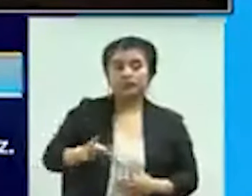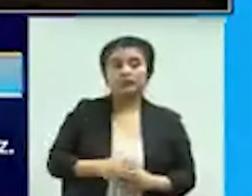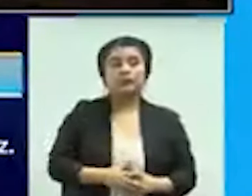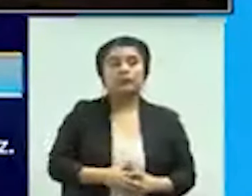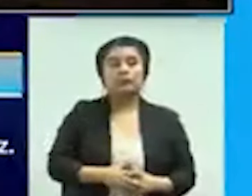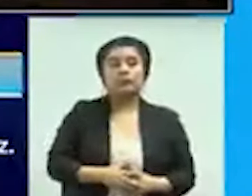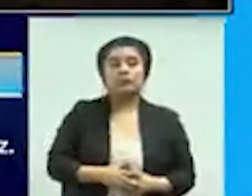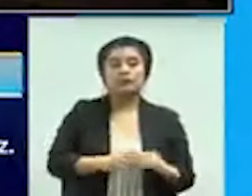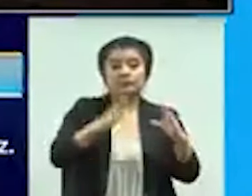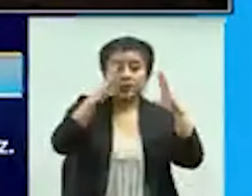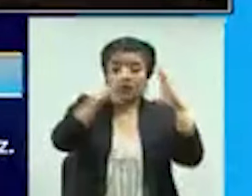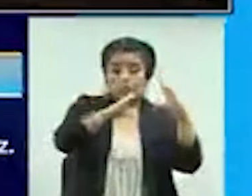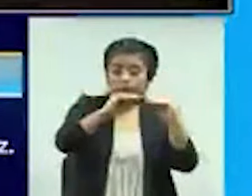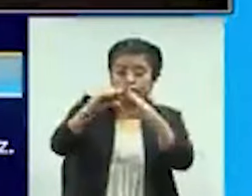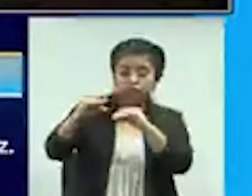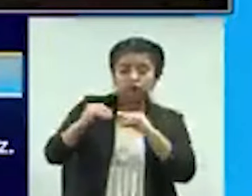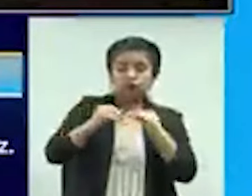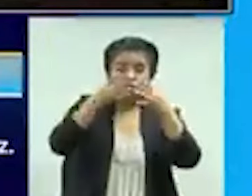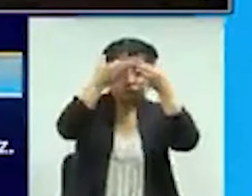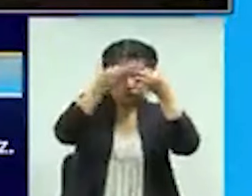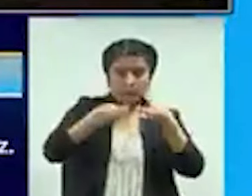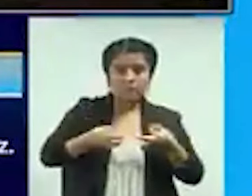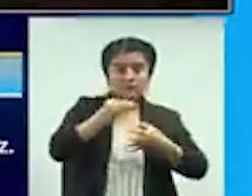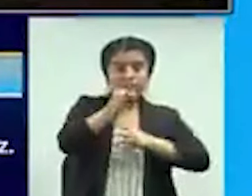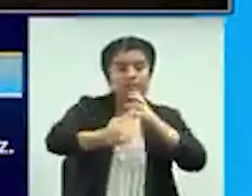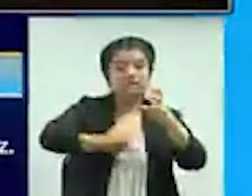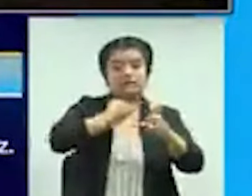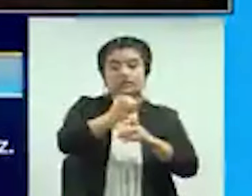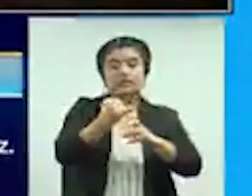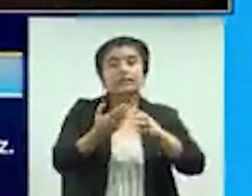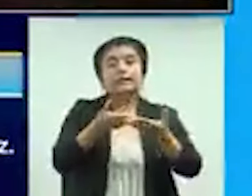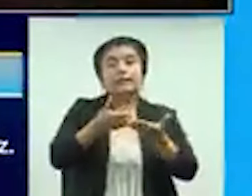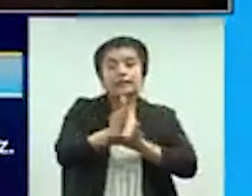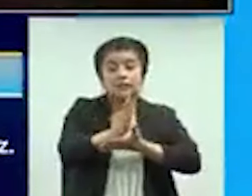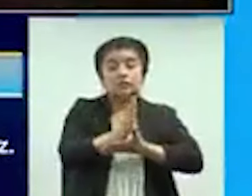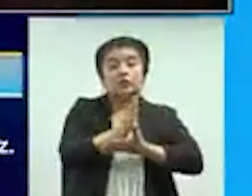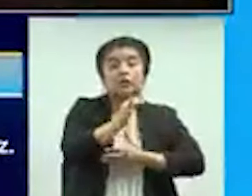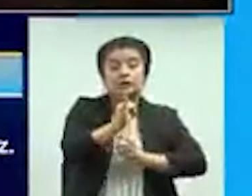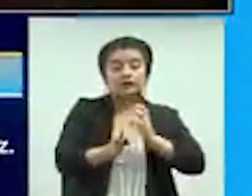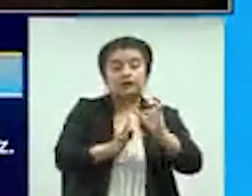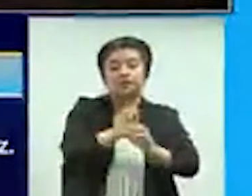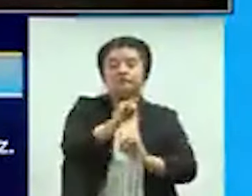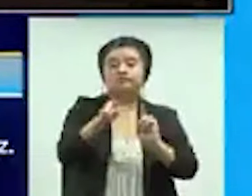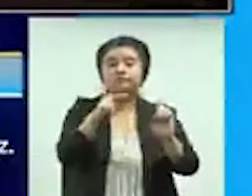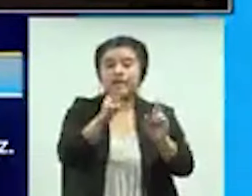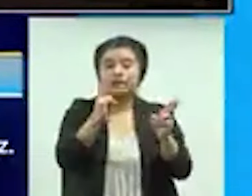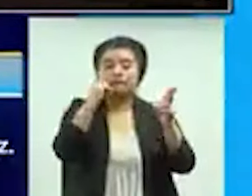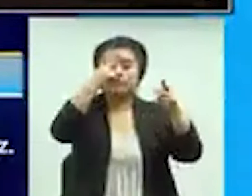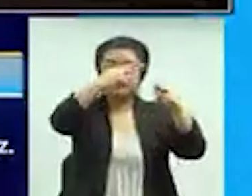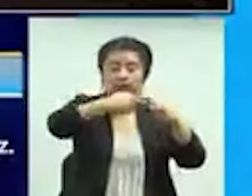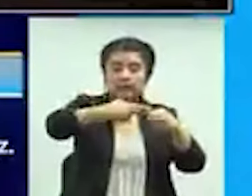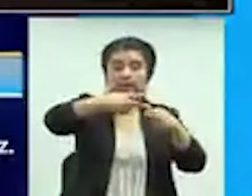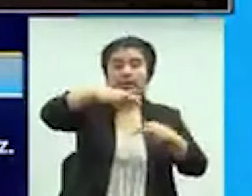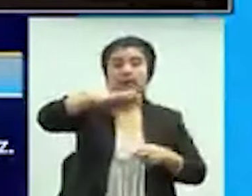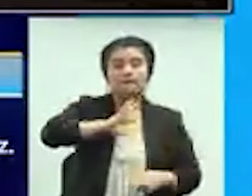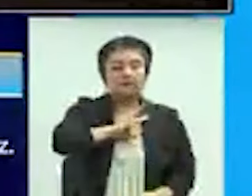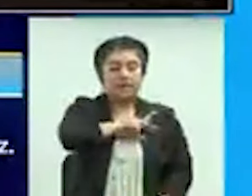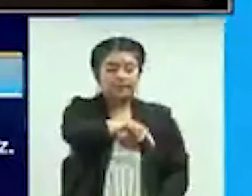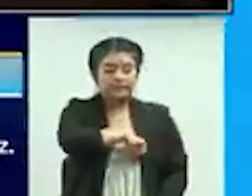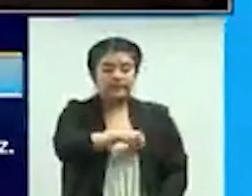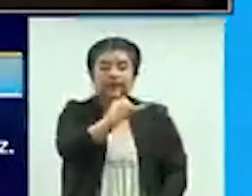el consenso internacional fundamentado en el derecho internacional es que las fronteras entre Palestina e